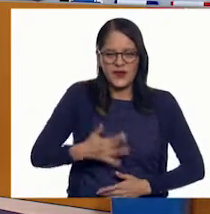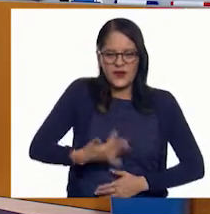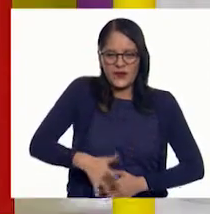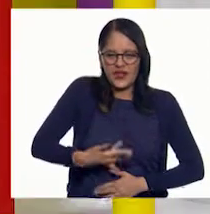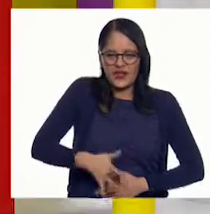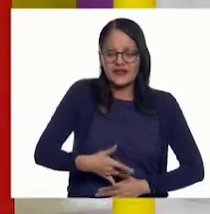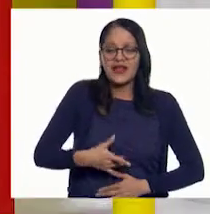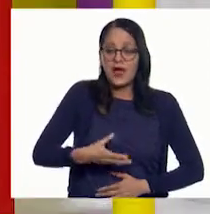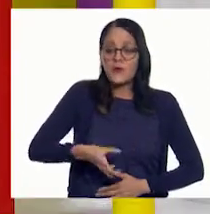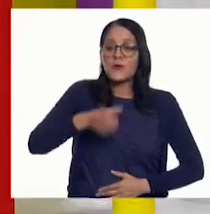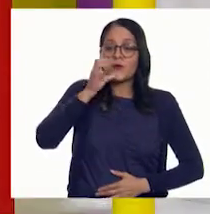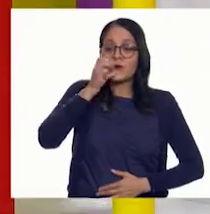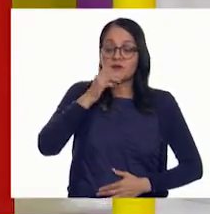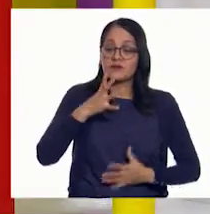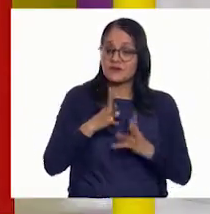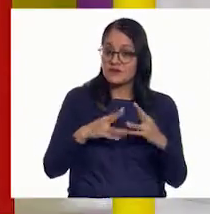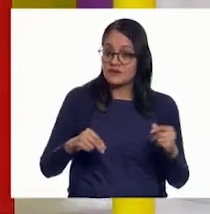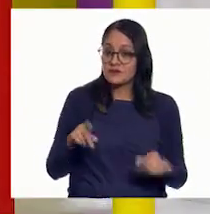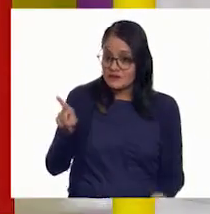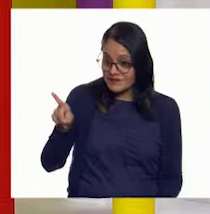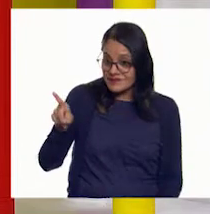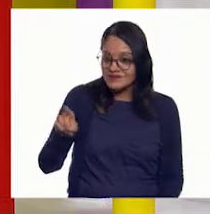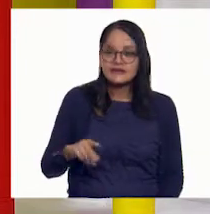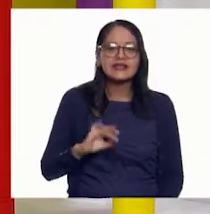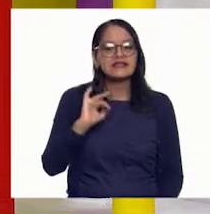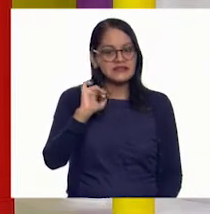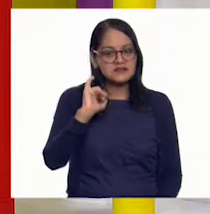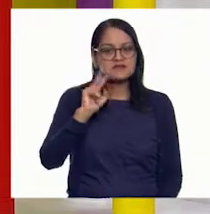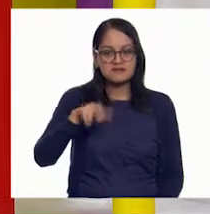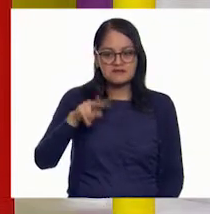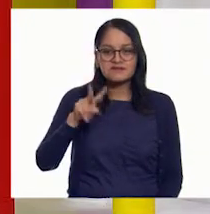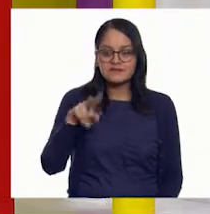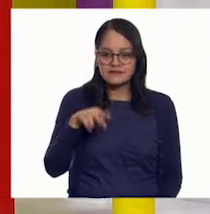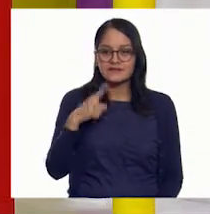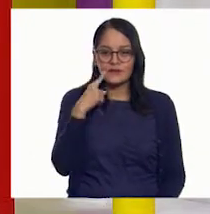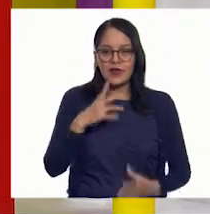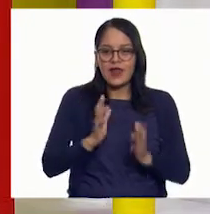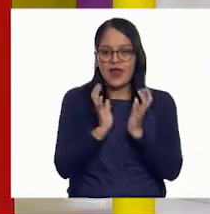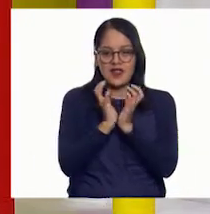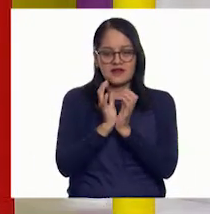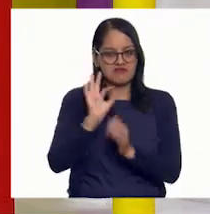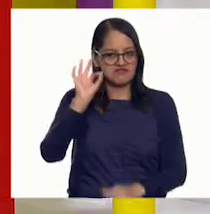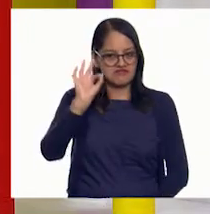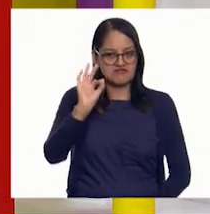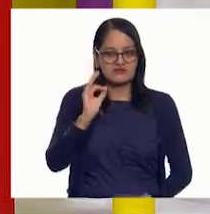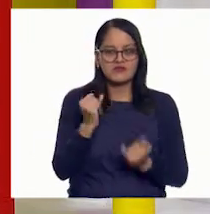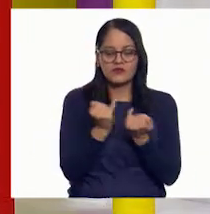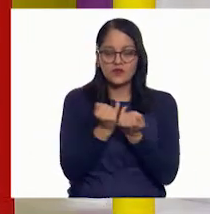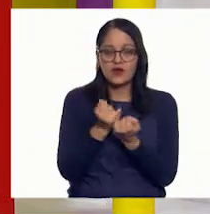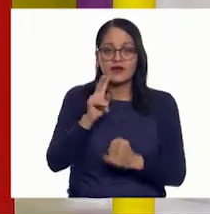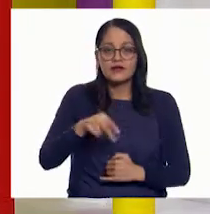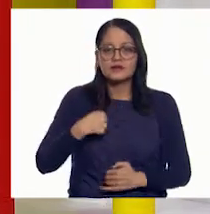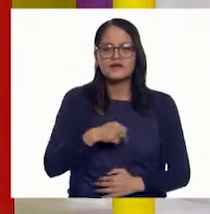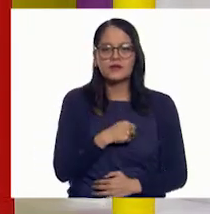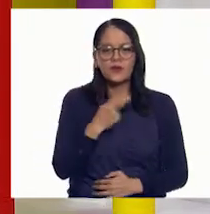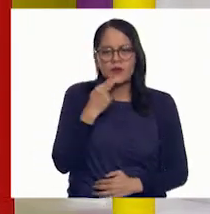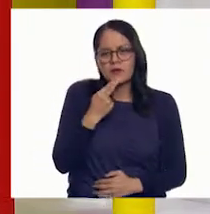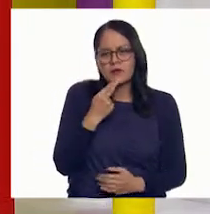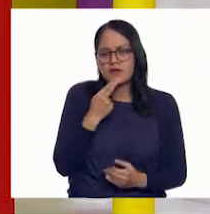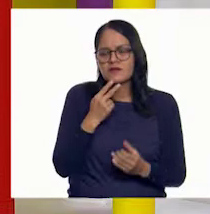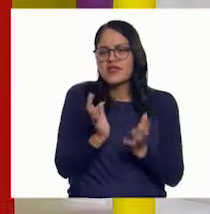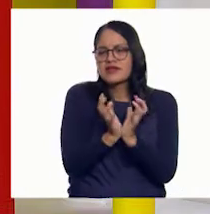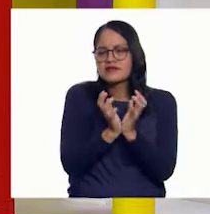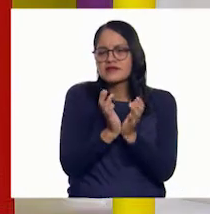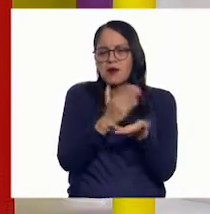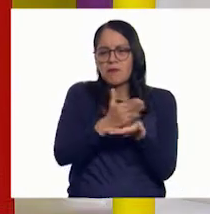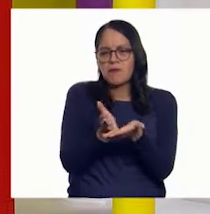te quitó, ¿no? Sí, sí, sí, como se los dije, la verdad, muy efectivo a la lechuga. Ahora sé que no solamente se utiliza en unas ricas